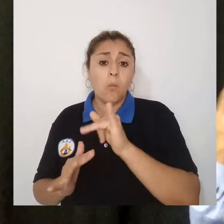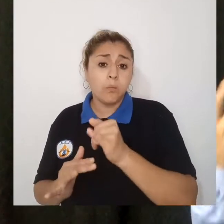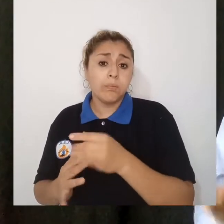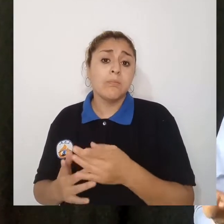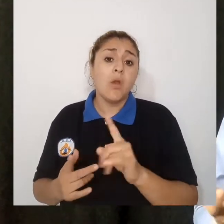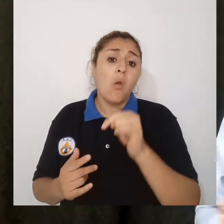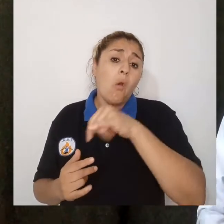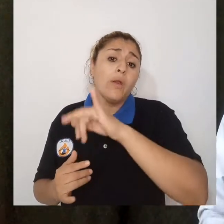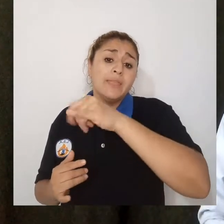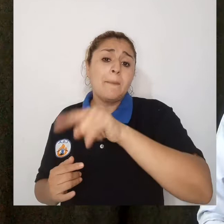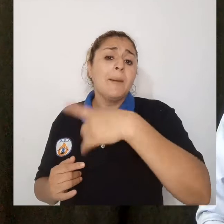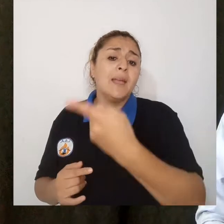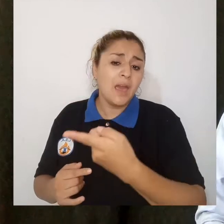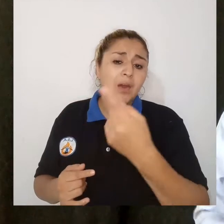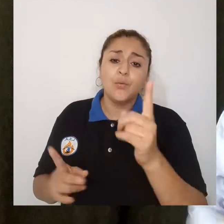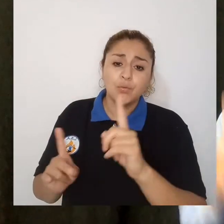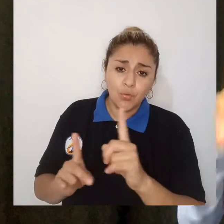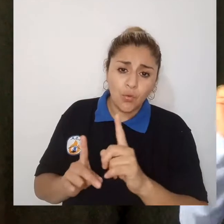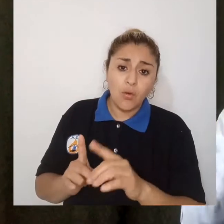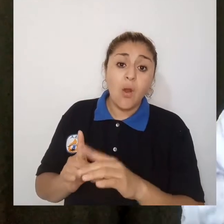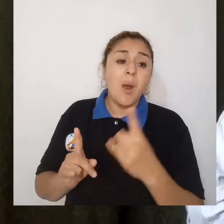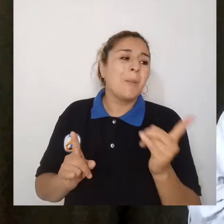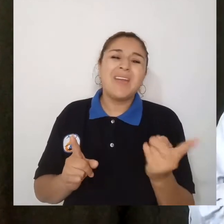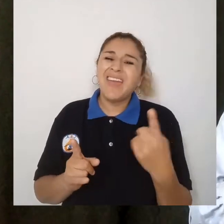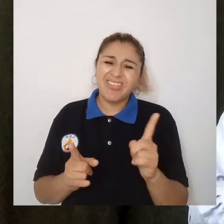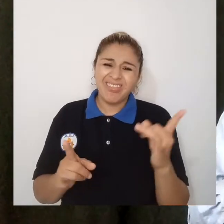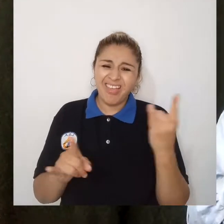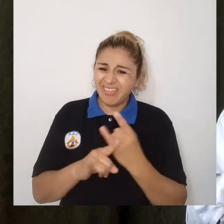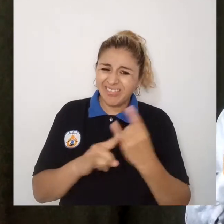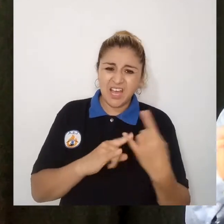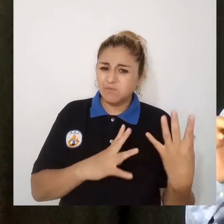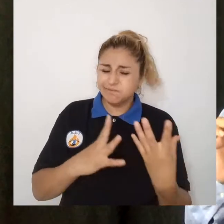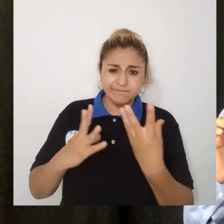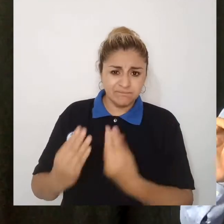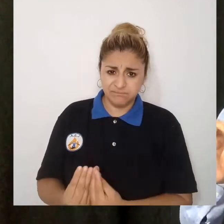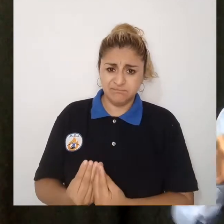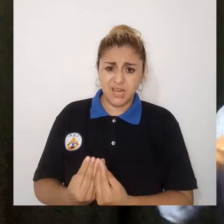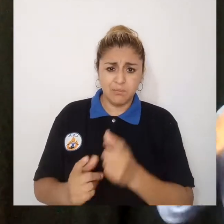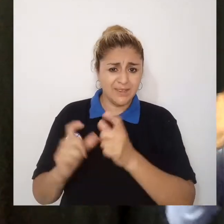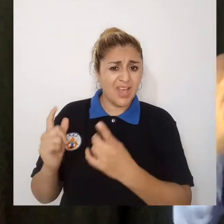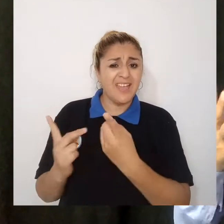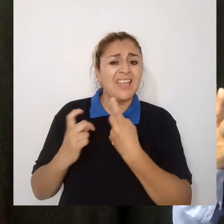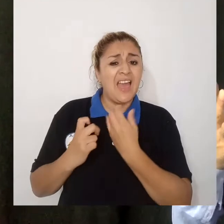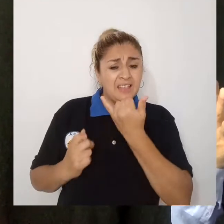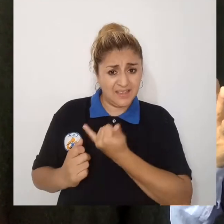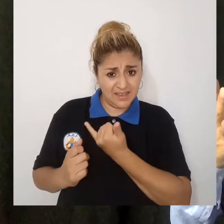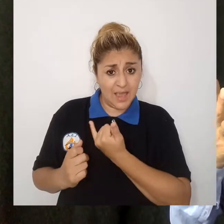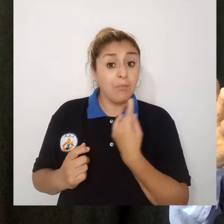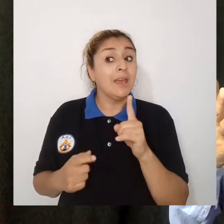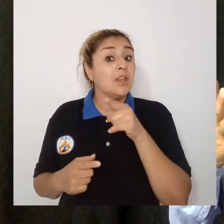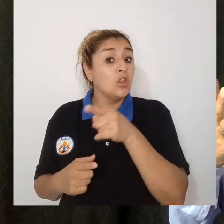ellos se adaptaba la iglesia se adaptaba o sea vivía en plenitud